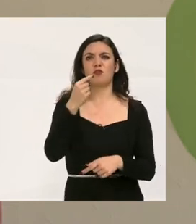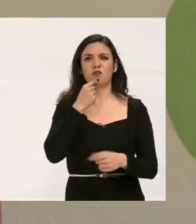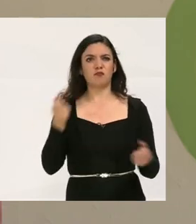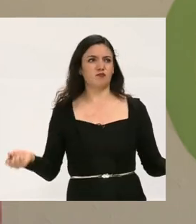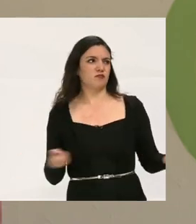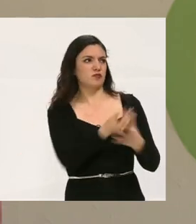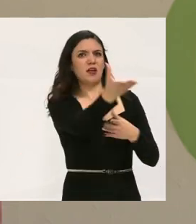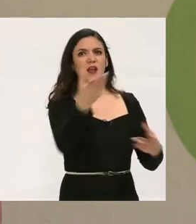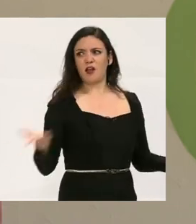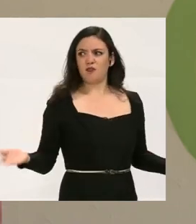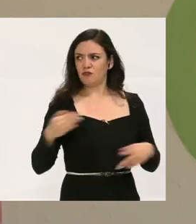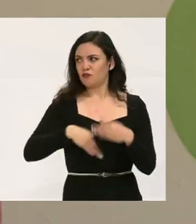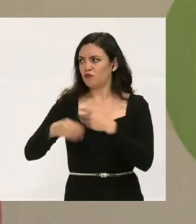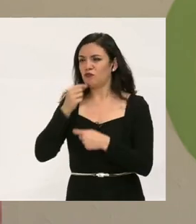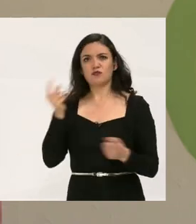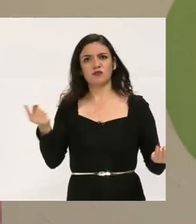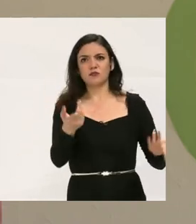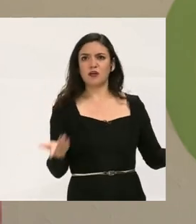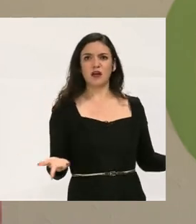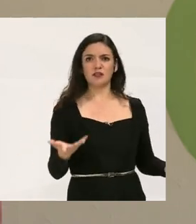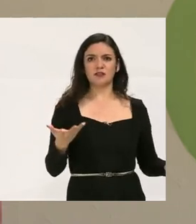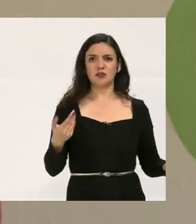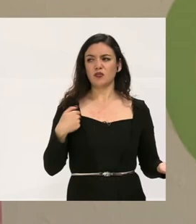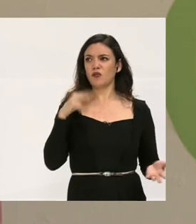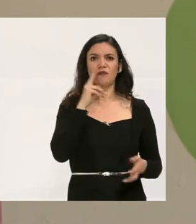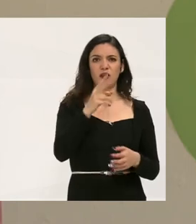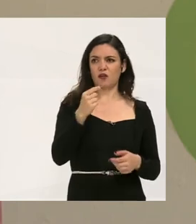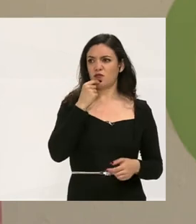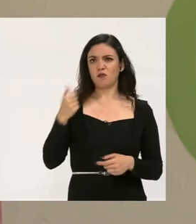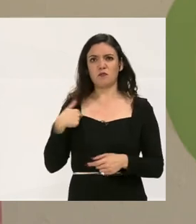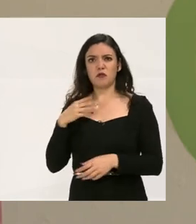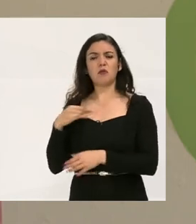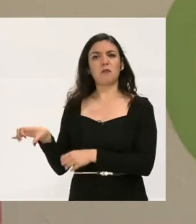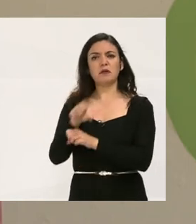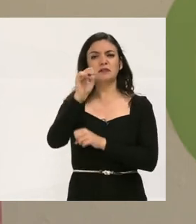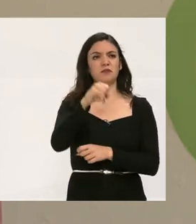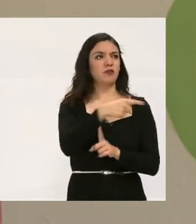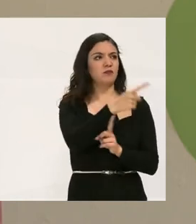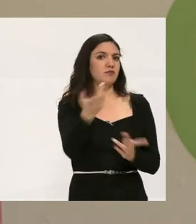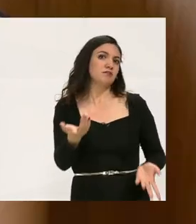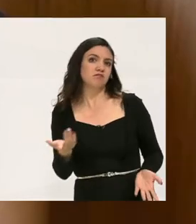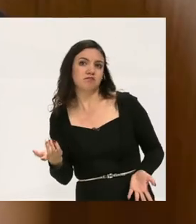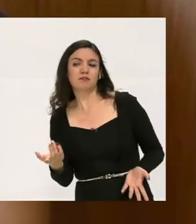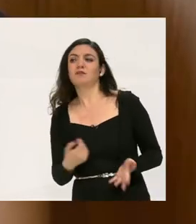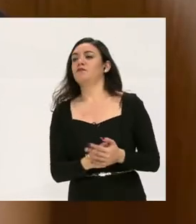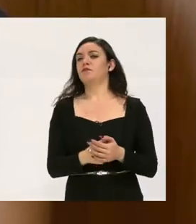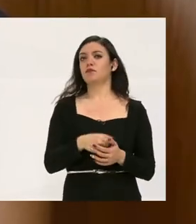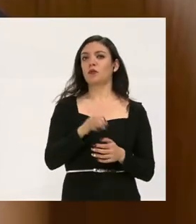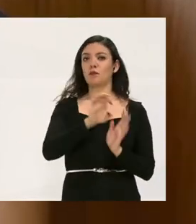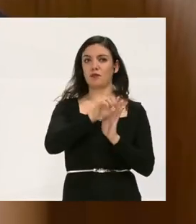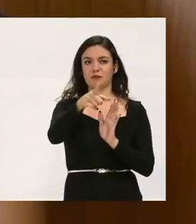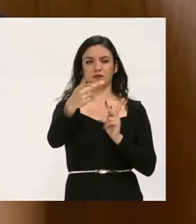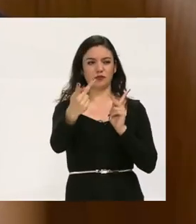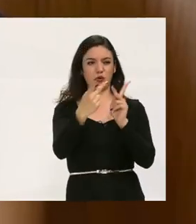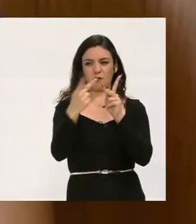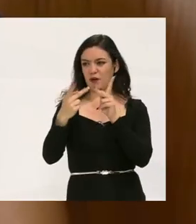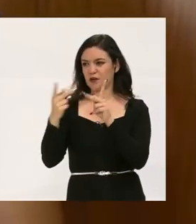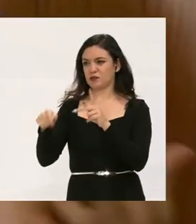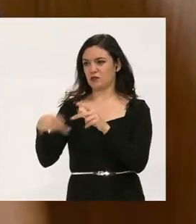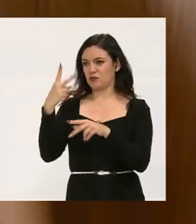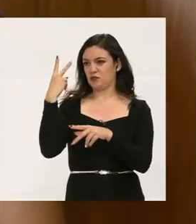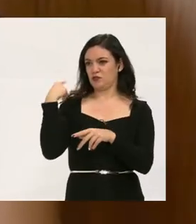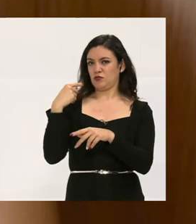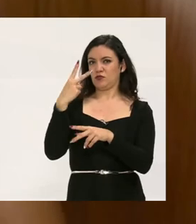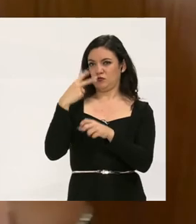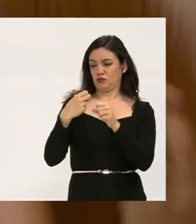digo pues porque no sacan a los demás siendo lo que es y frecuentemente yo lo llevo a muchos lados si comparas te digo hace unos años